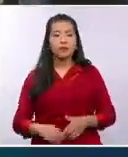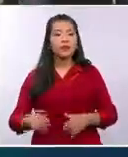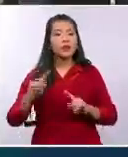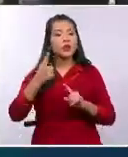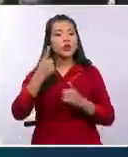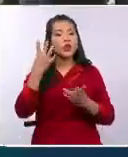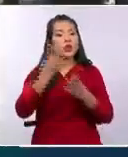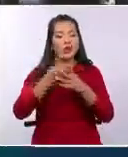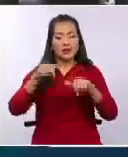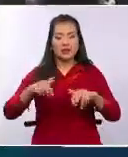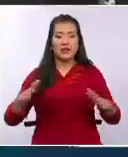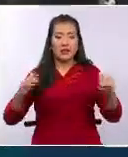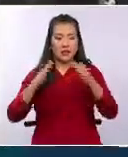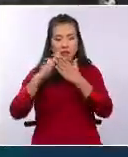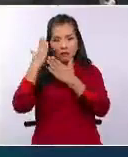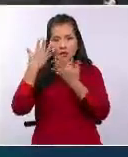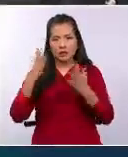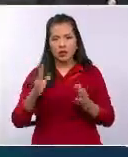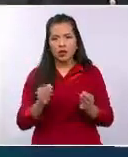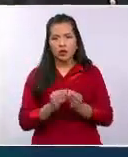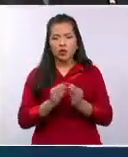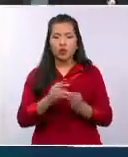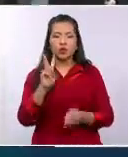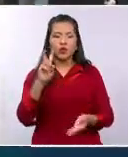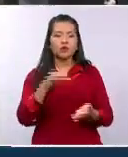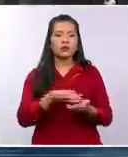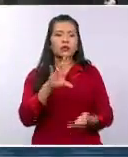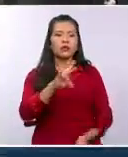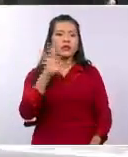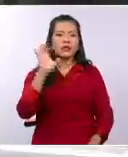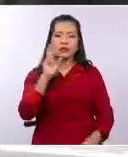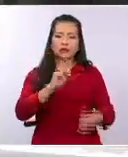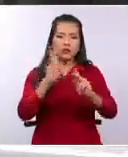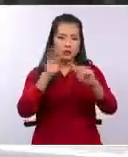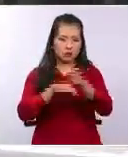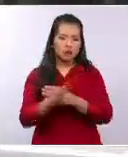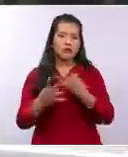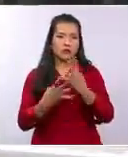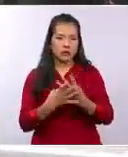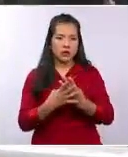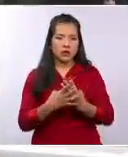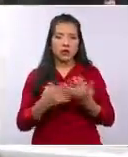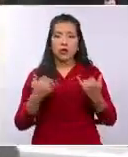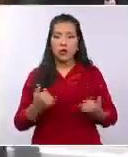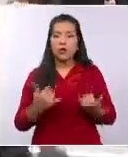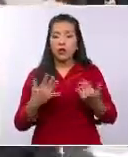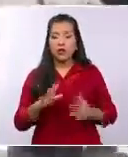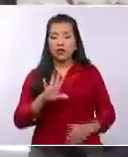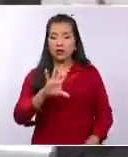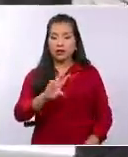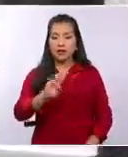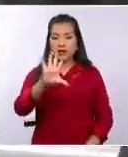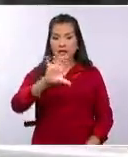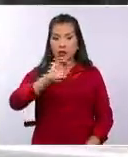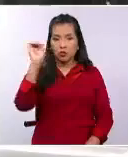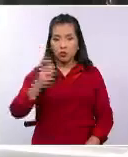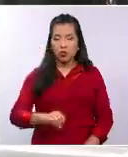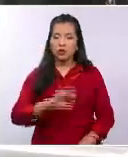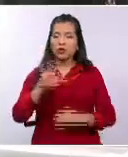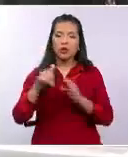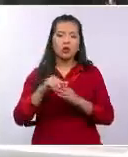San Pedro en La Paz existen más de 2.700 privados de libertad. De este número, el 65% son detenidos